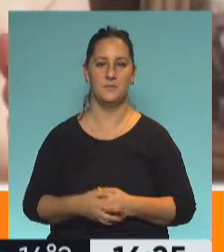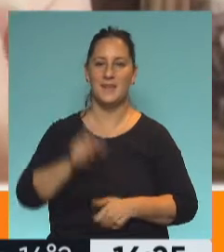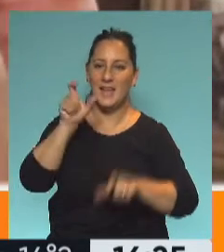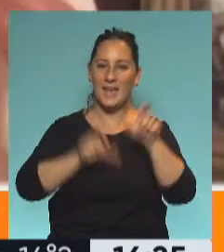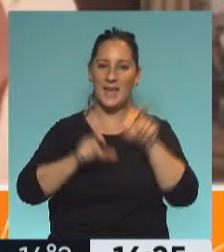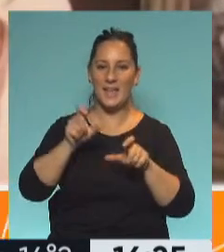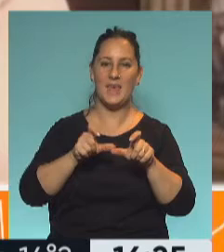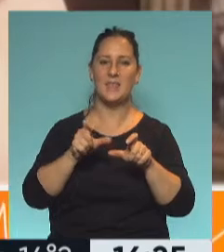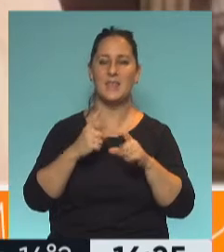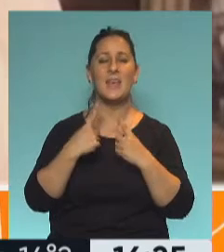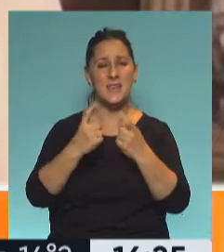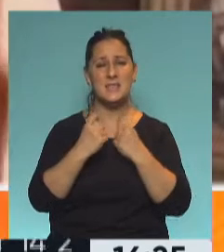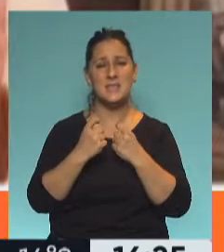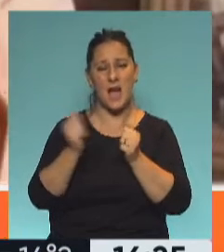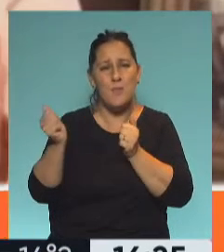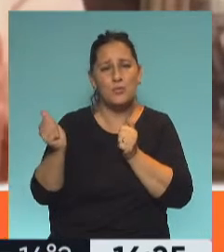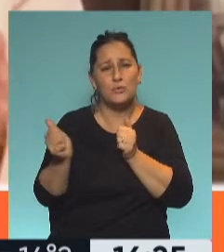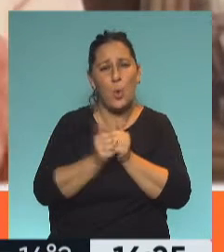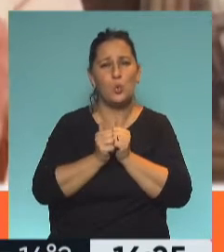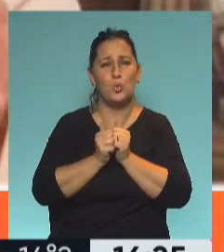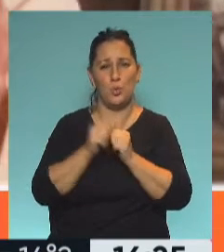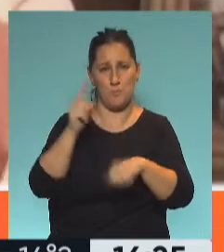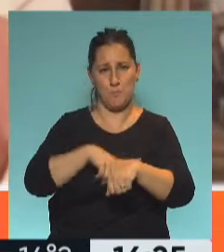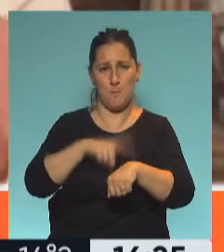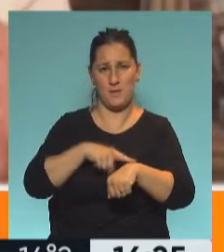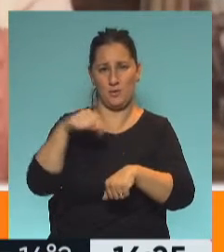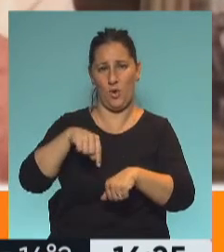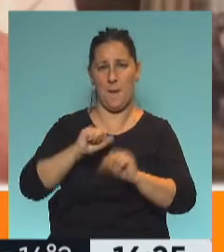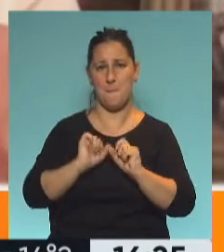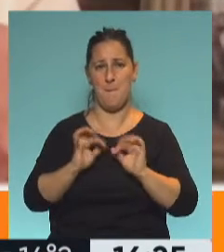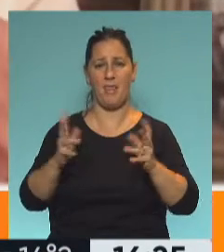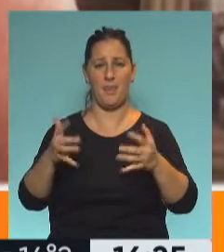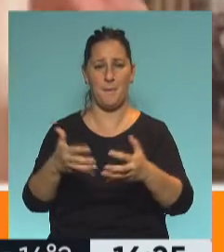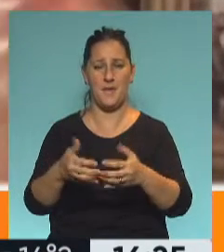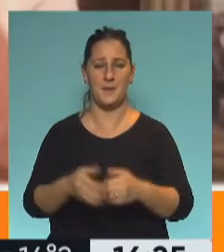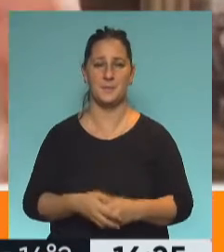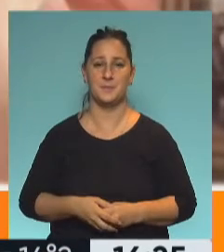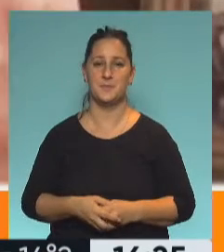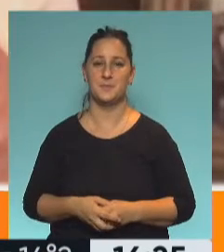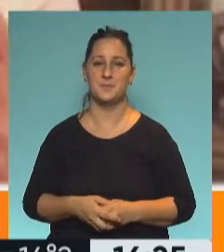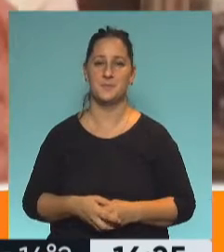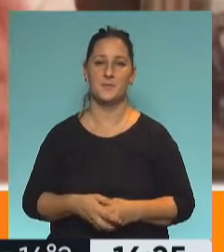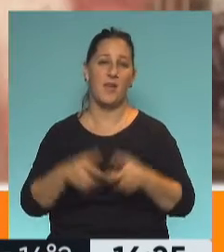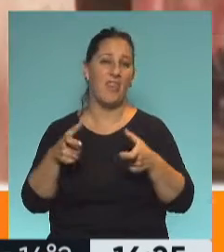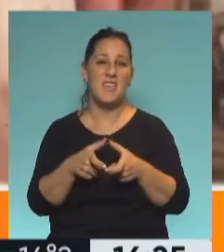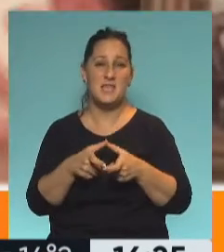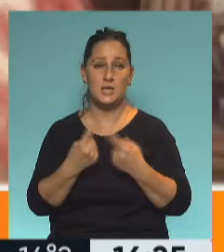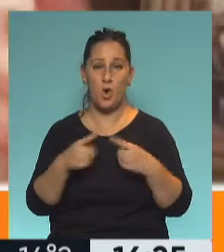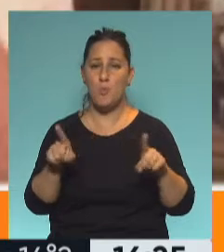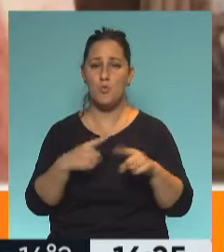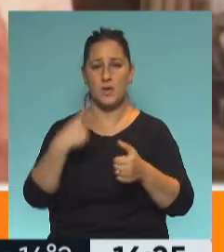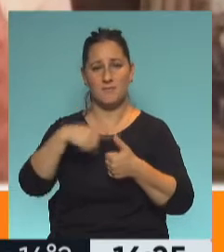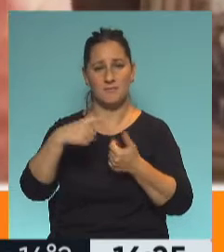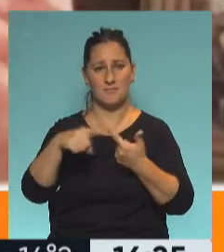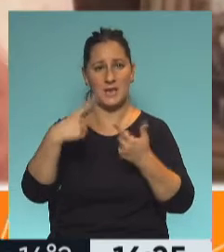gente que nos hace falta y lo cerca que queremos estar de ellos, ¿no? Claro. Mi disco en particular, que tiene un montón de canciones,